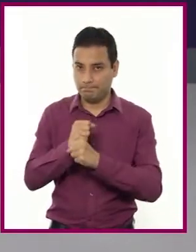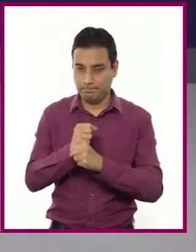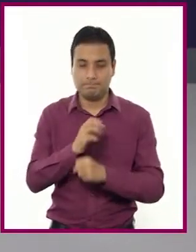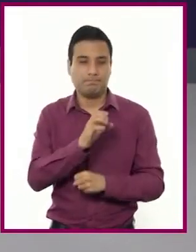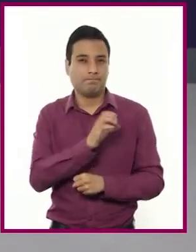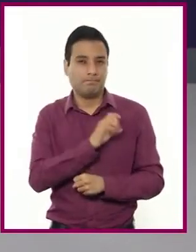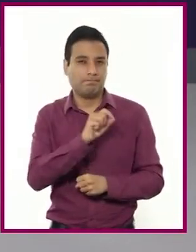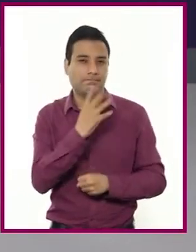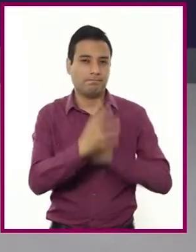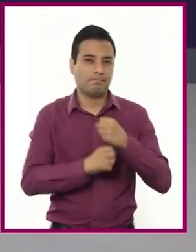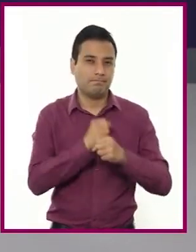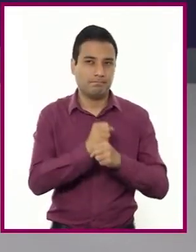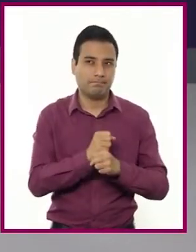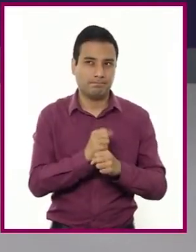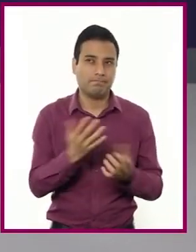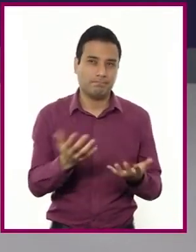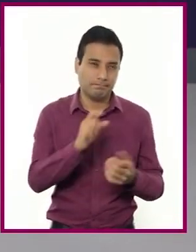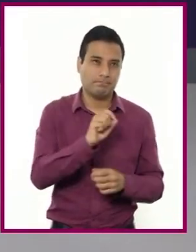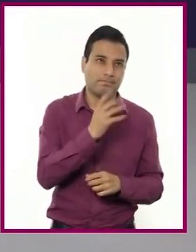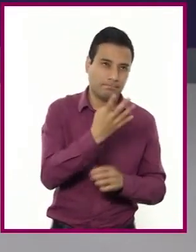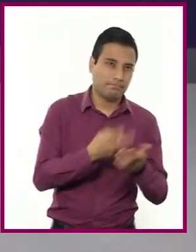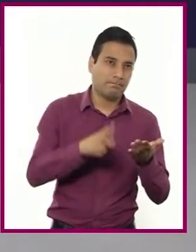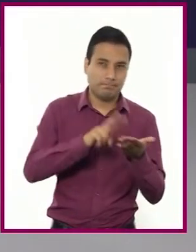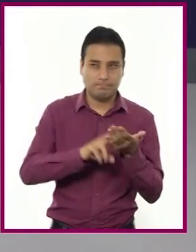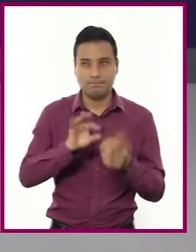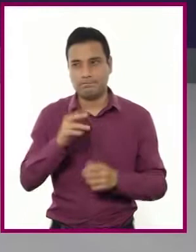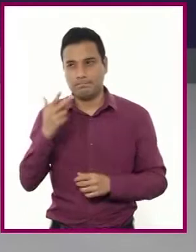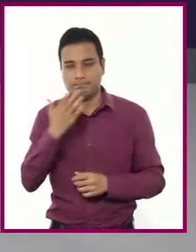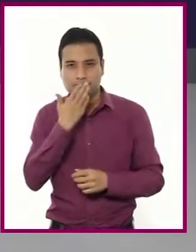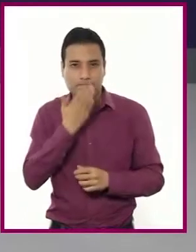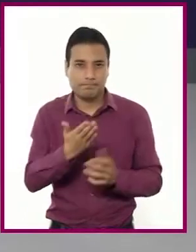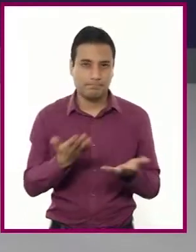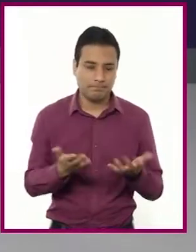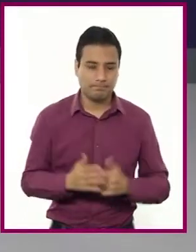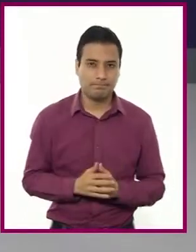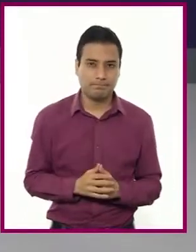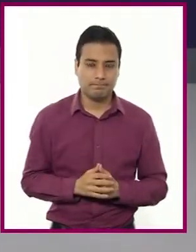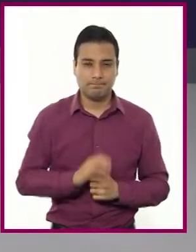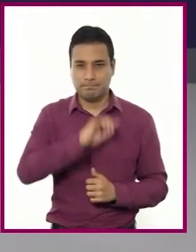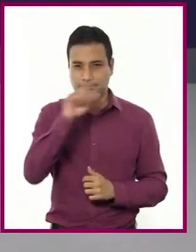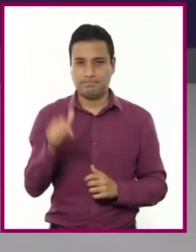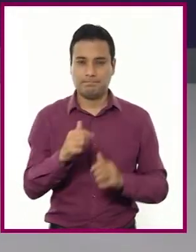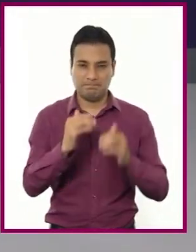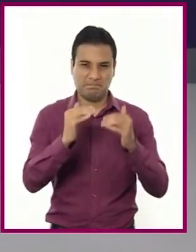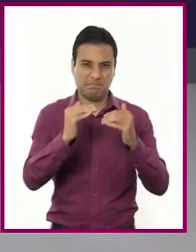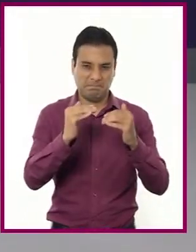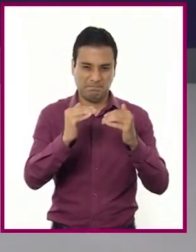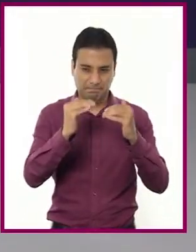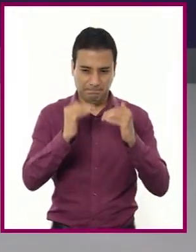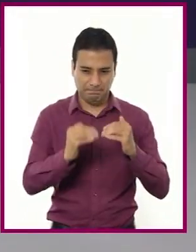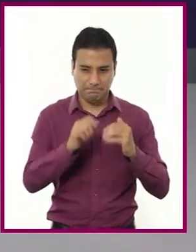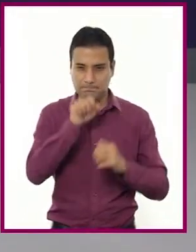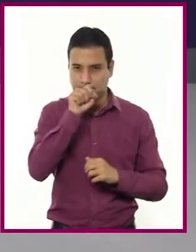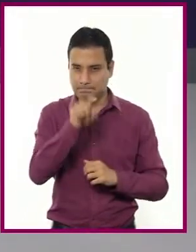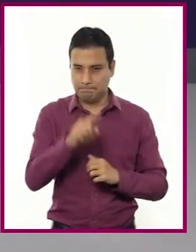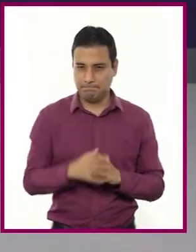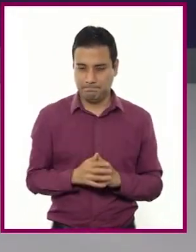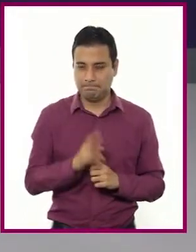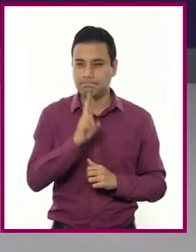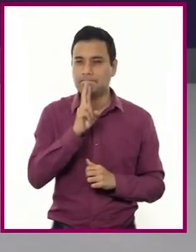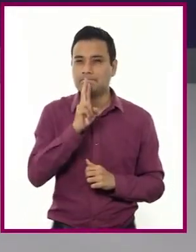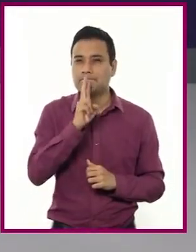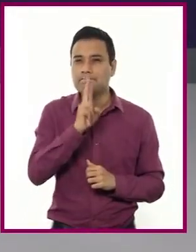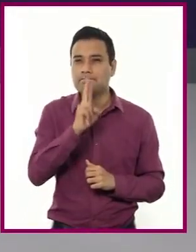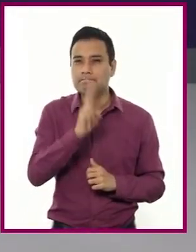Y 48 es el doble de 24. Enseguida utilizaremos este tipo de ecuaciones para resolver